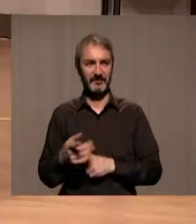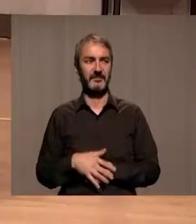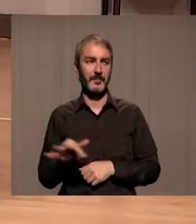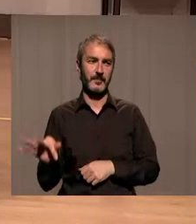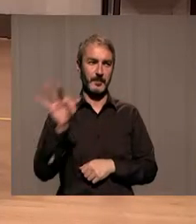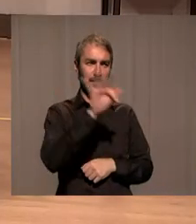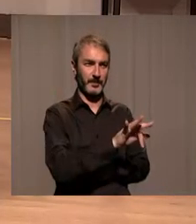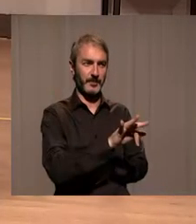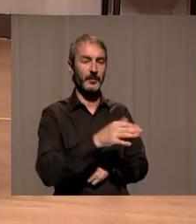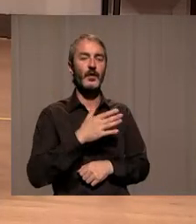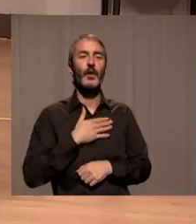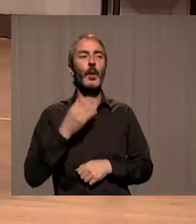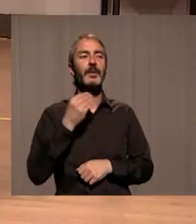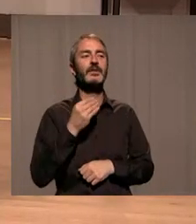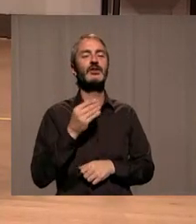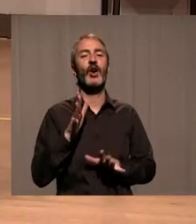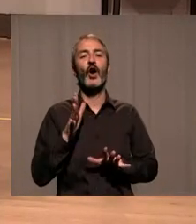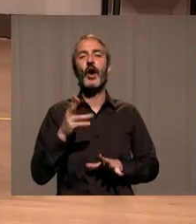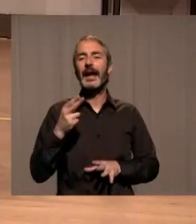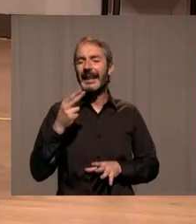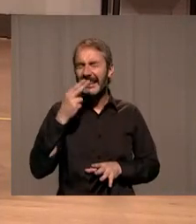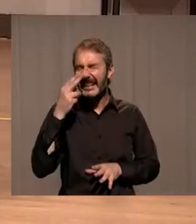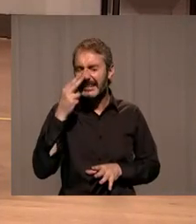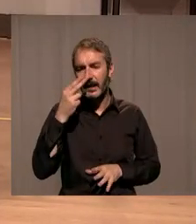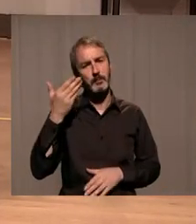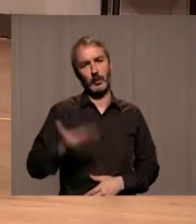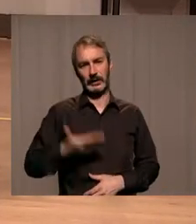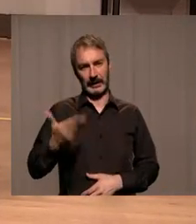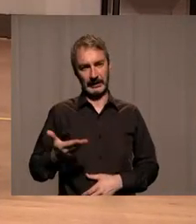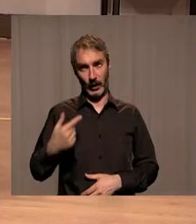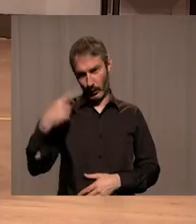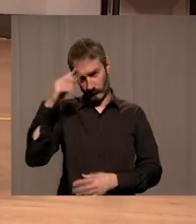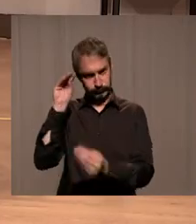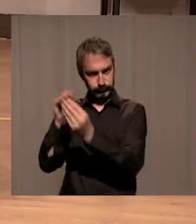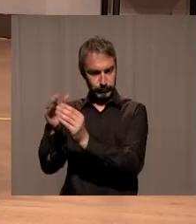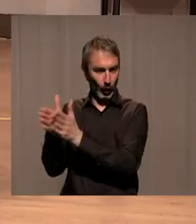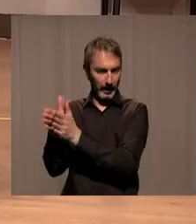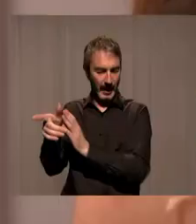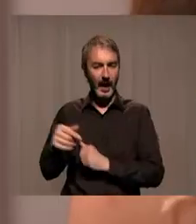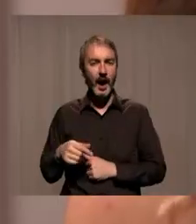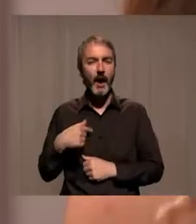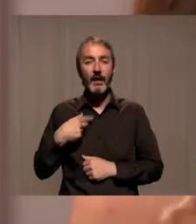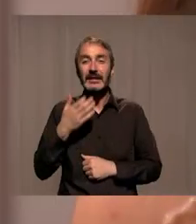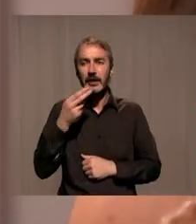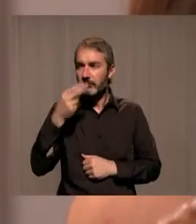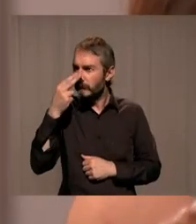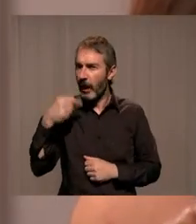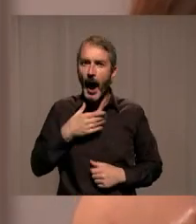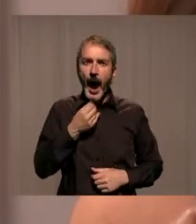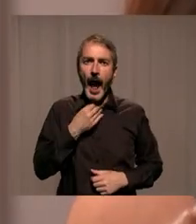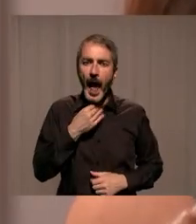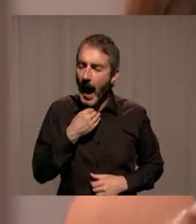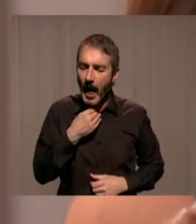Yo pienso igual, porque creo que el interés es muy importante. Si tienes interés, puedes pasar todo el